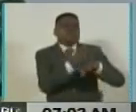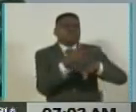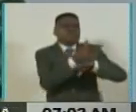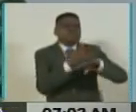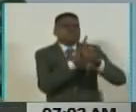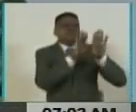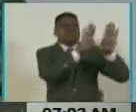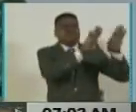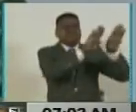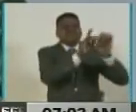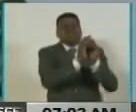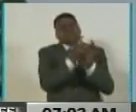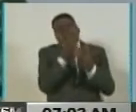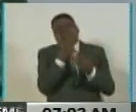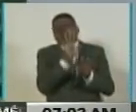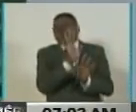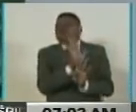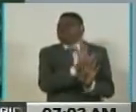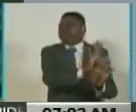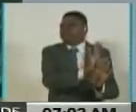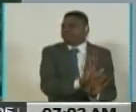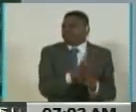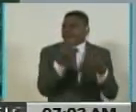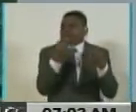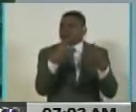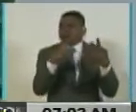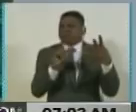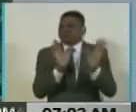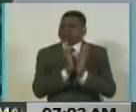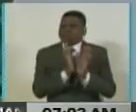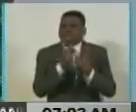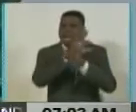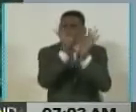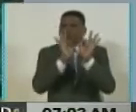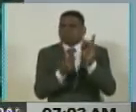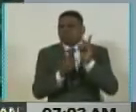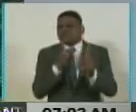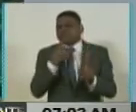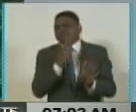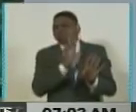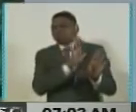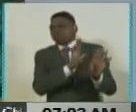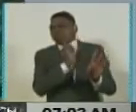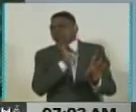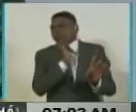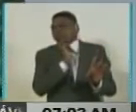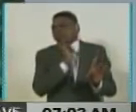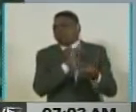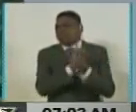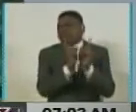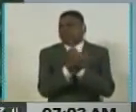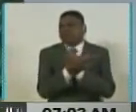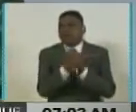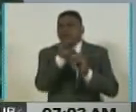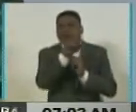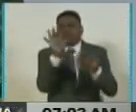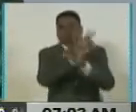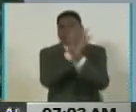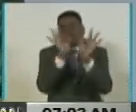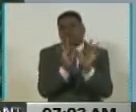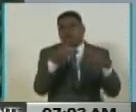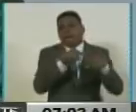estaban a favor del gobierno, etcétera, etcétera. Eso de alguna manera convierte en un espacio frágil el